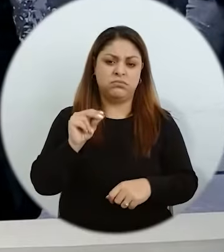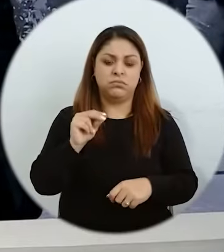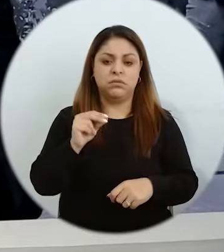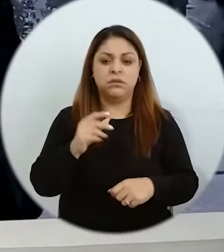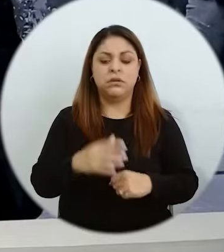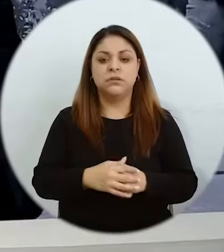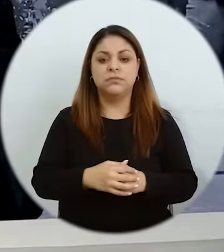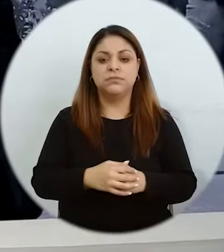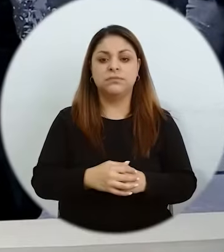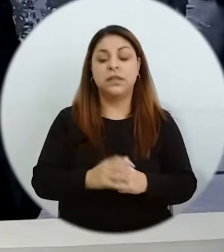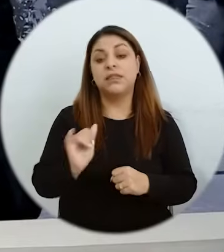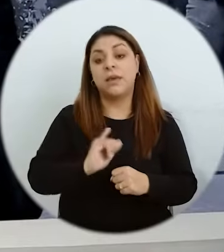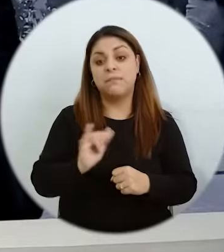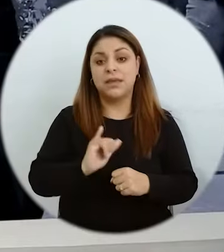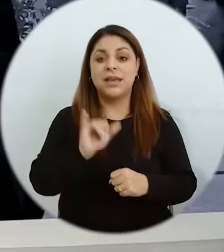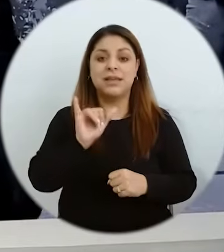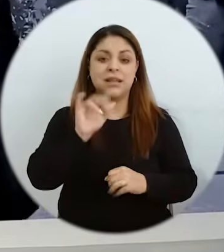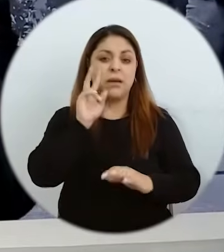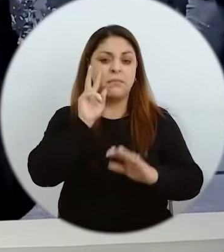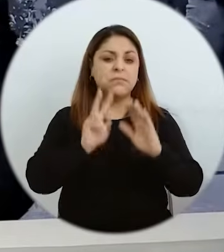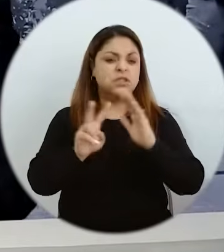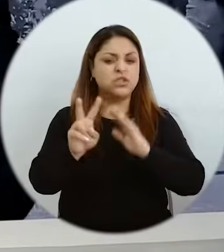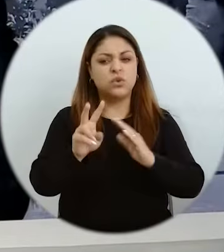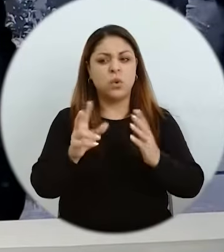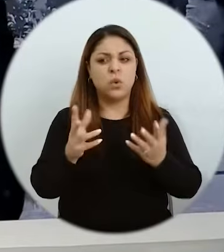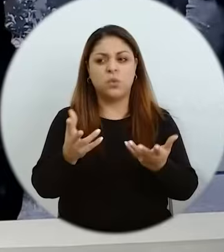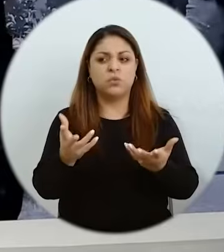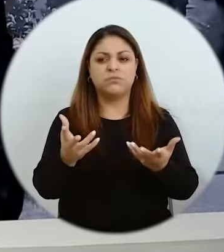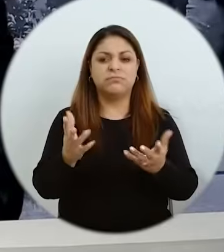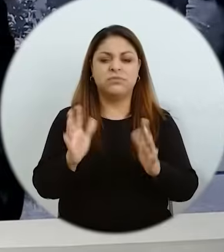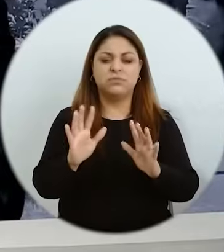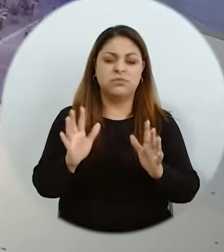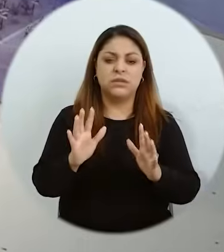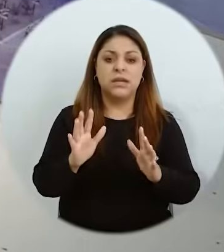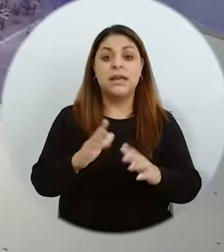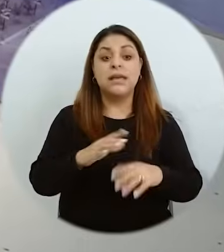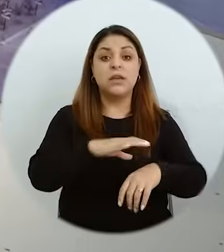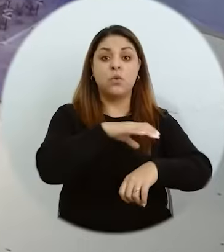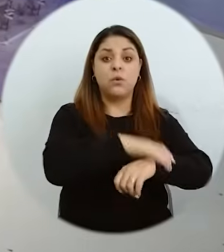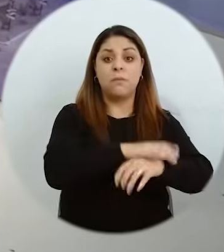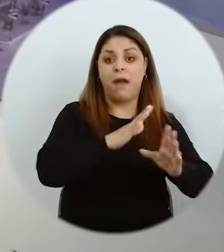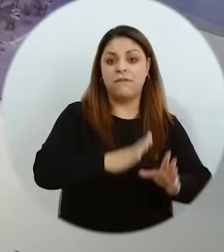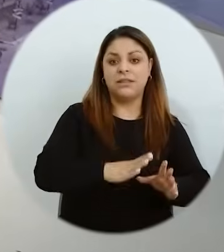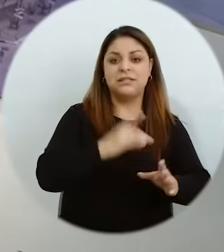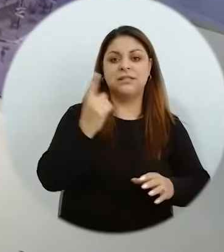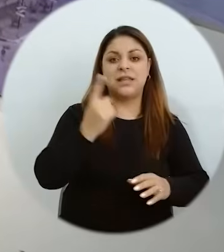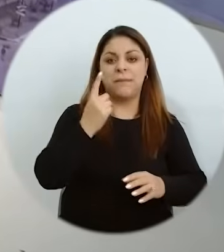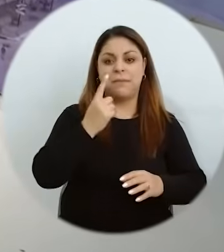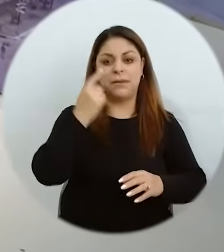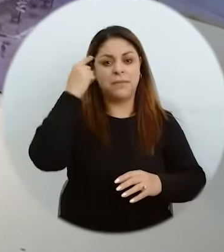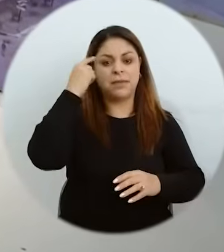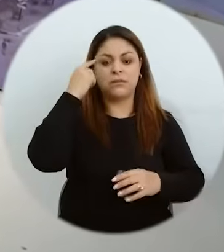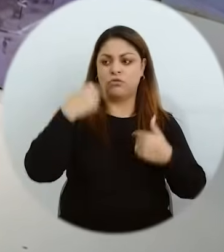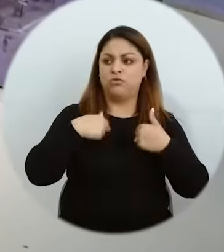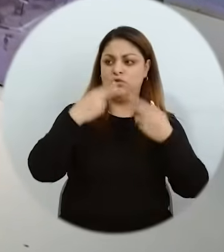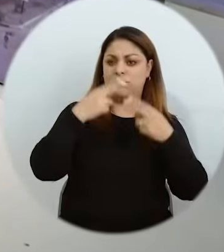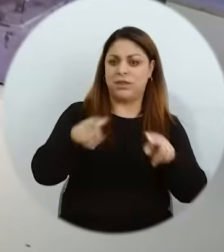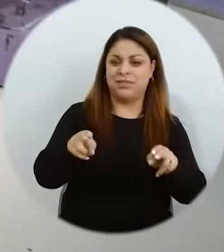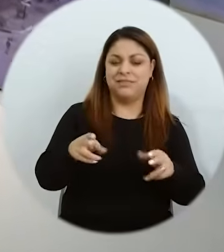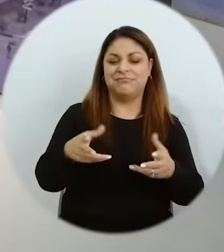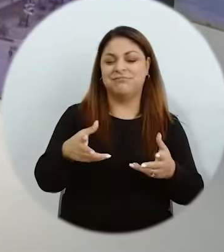porque eso es una visión muy... Y los culpables siempre se creen inocentes. Exacto. No es